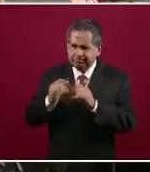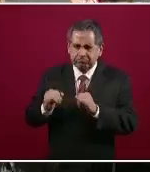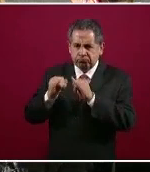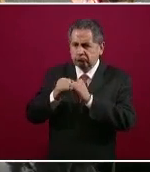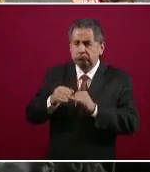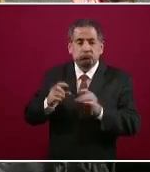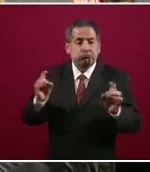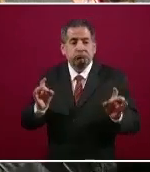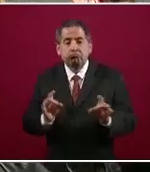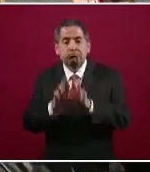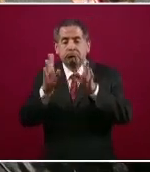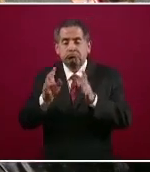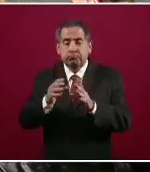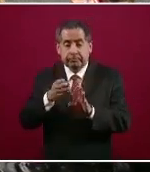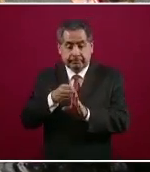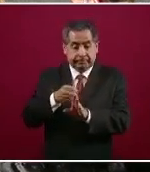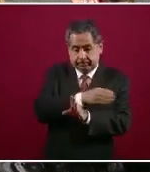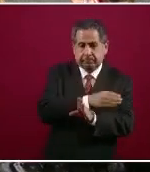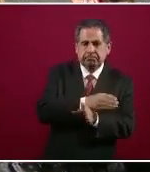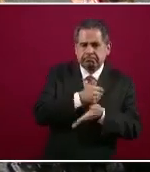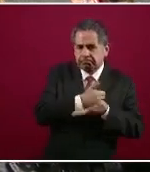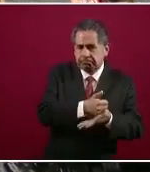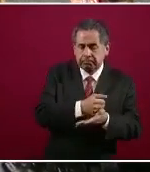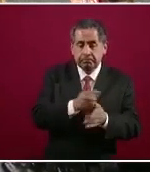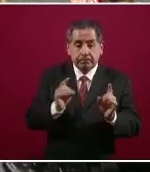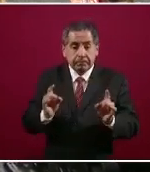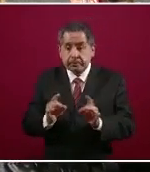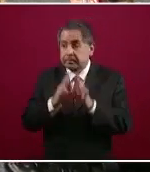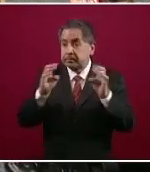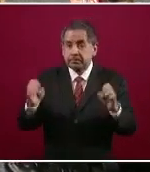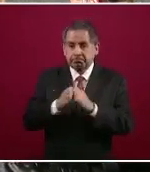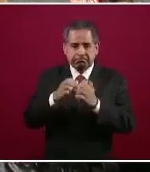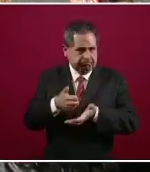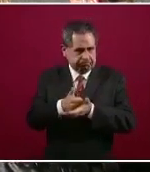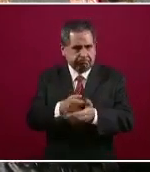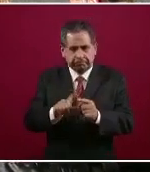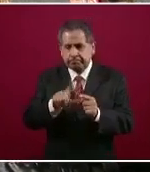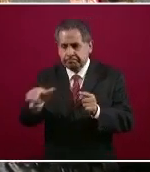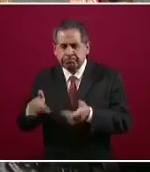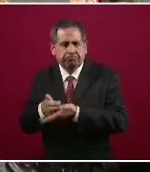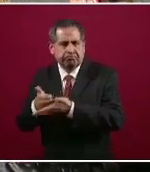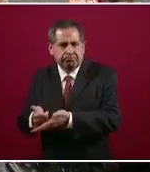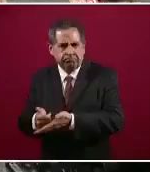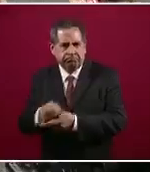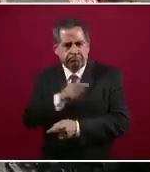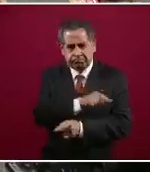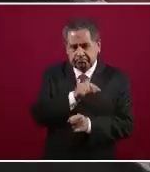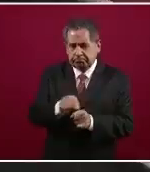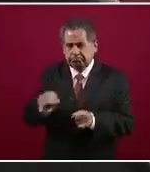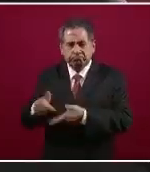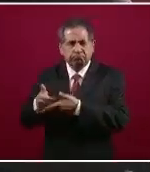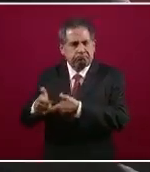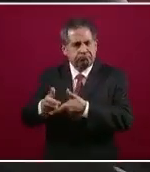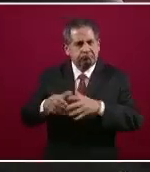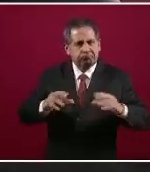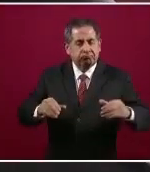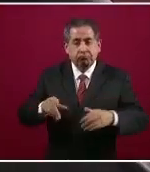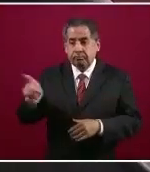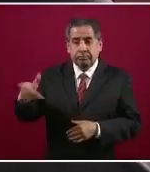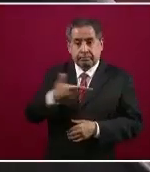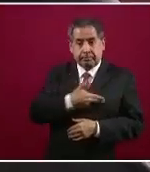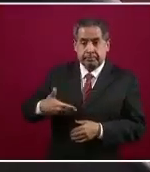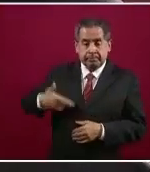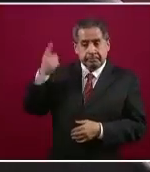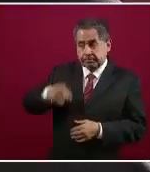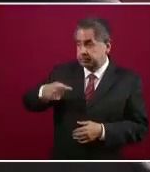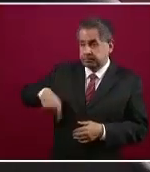atender antes, durante y después. La instrucción que hemos tenido del presidente desde el primer día es ser muy